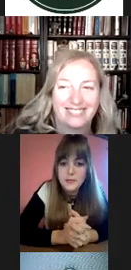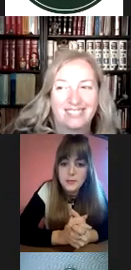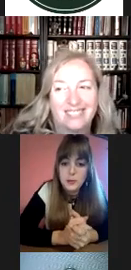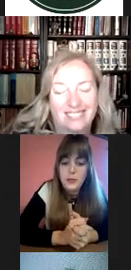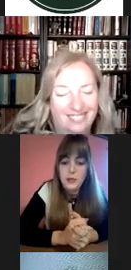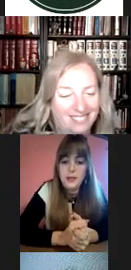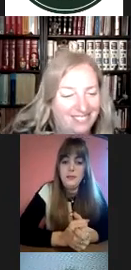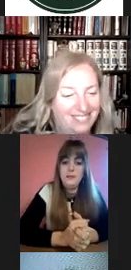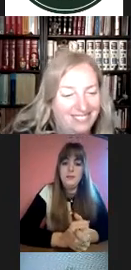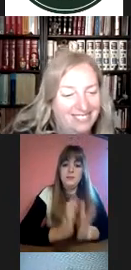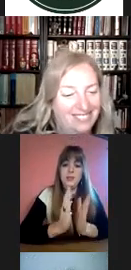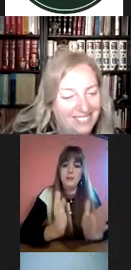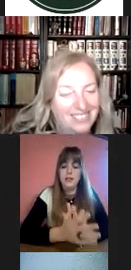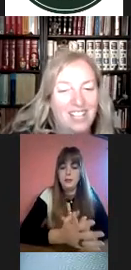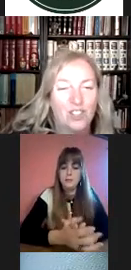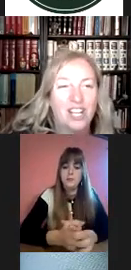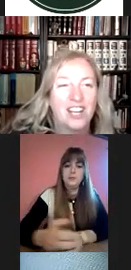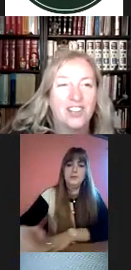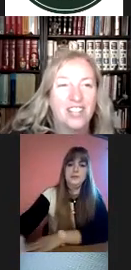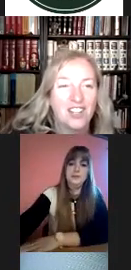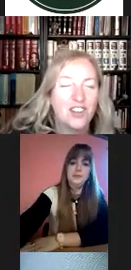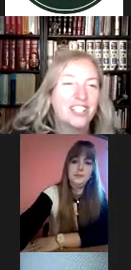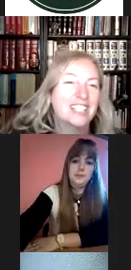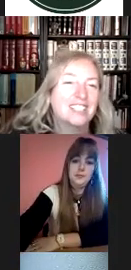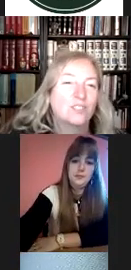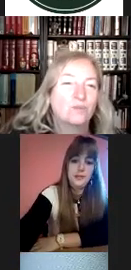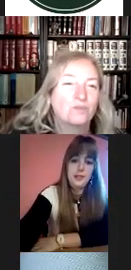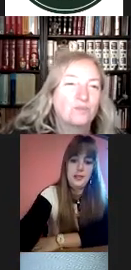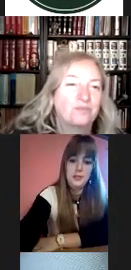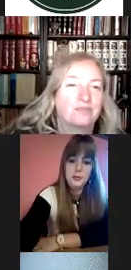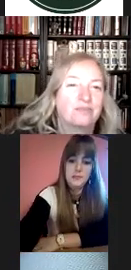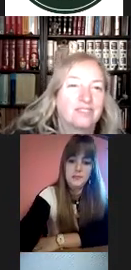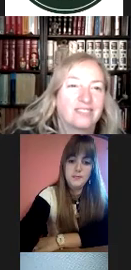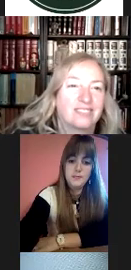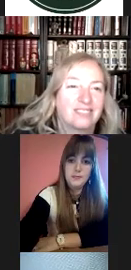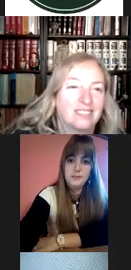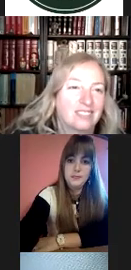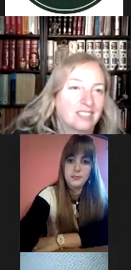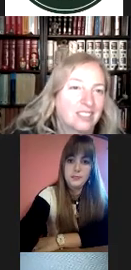a ustedes por estar. Saludo grande. Contrario, adiós. Chao. Adiós, adiós.